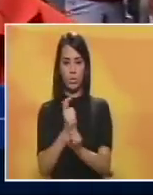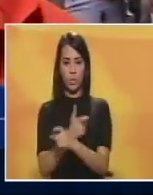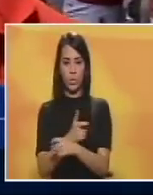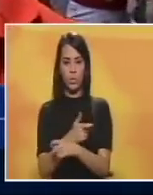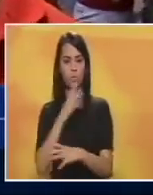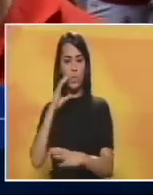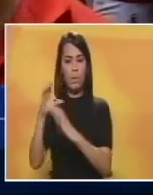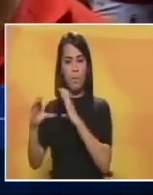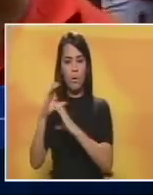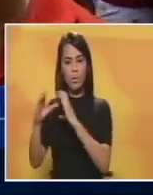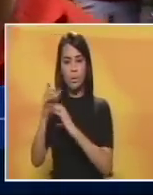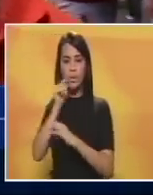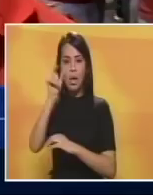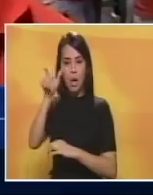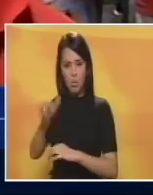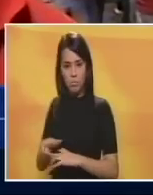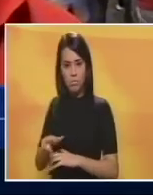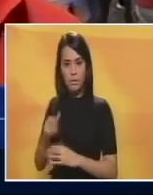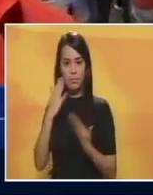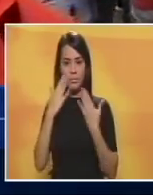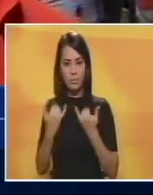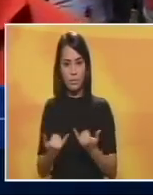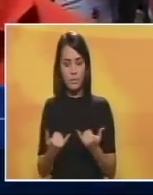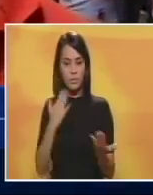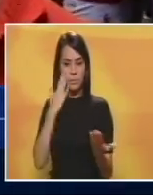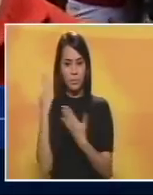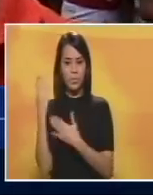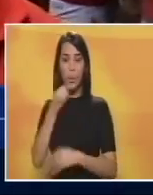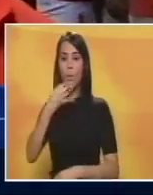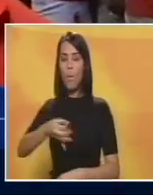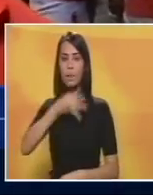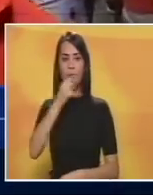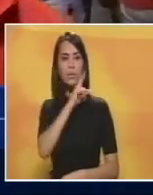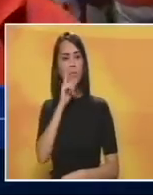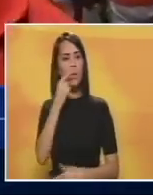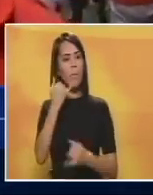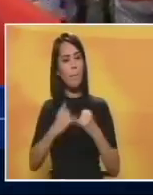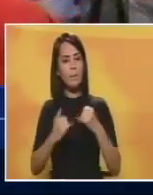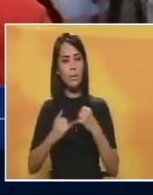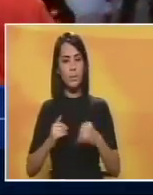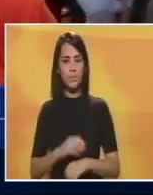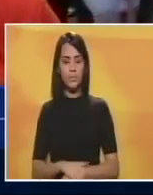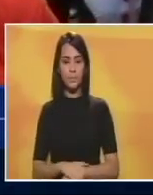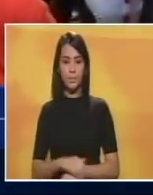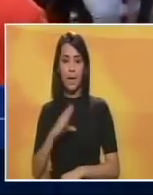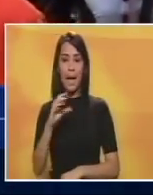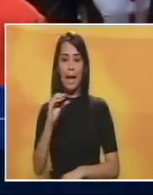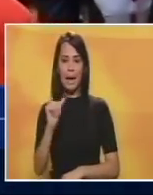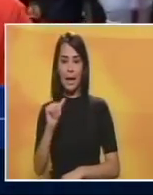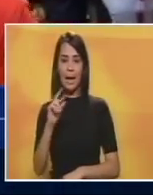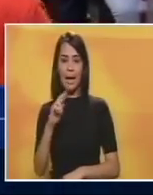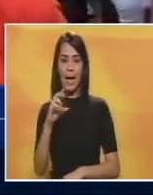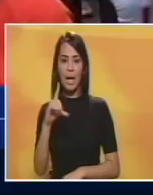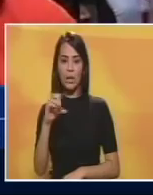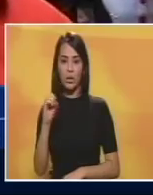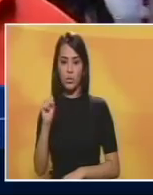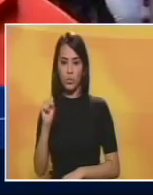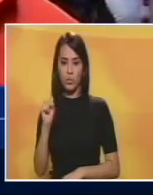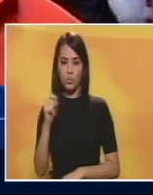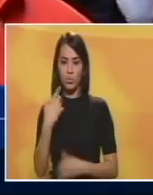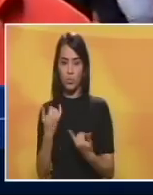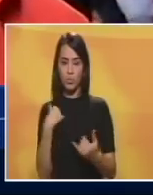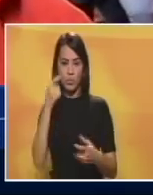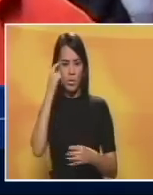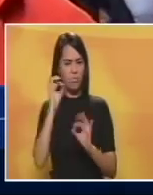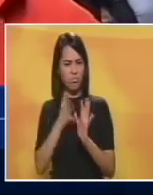Vamos a conversar con una de las personas que se encuentra acá en esta movilización. Buenas tardes, ¿su nombre y su apellido? Oscar Russell, buenas tardes. El día de hoy vino a